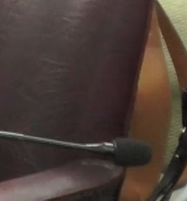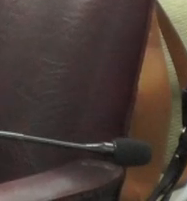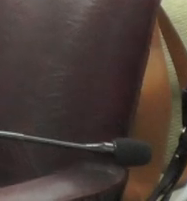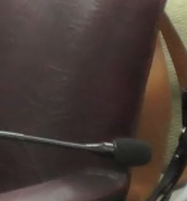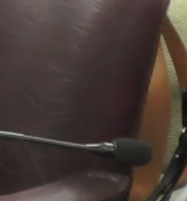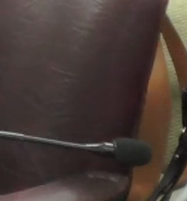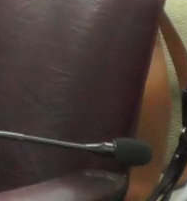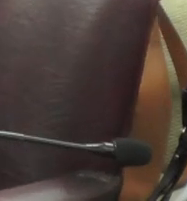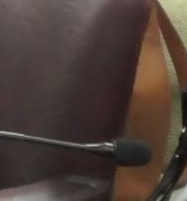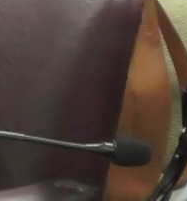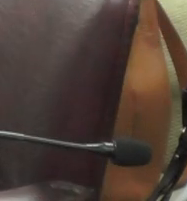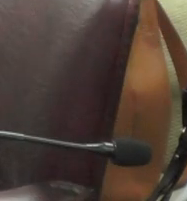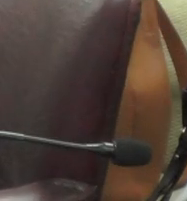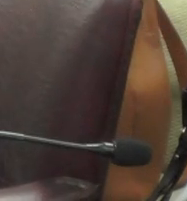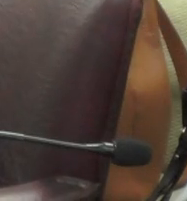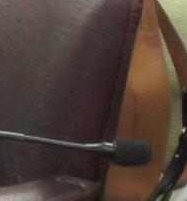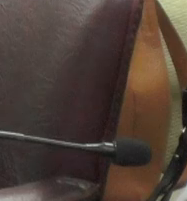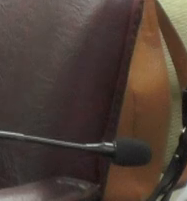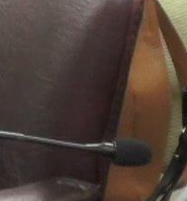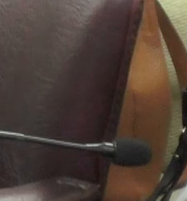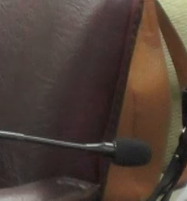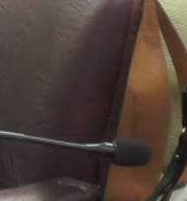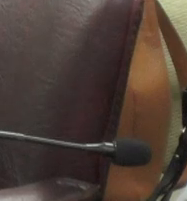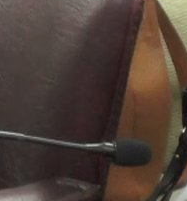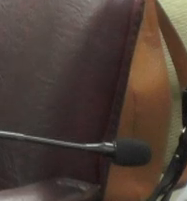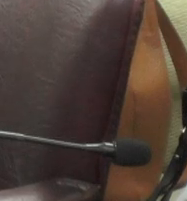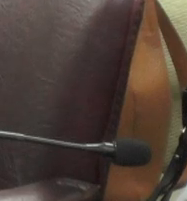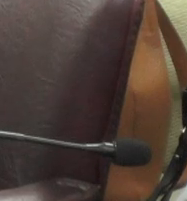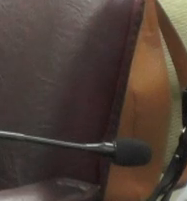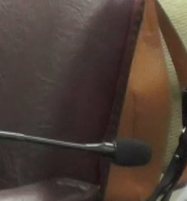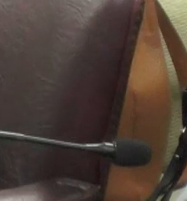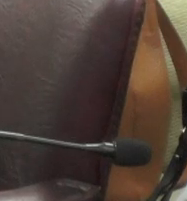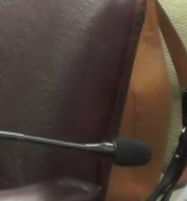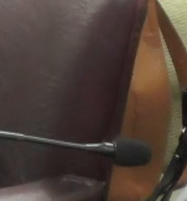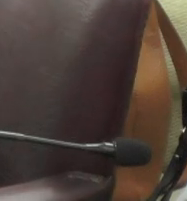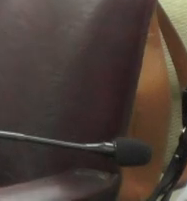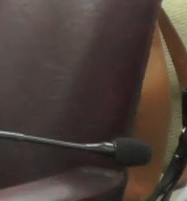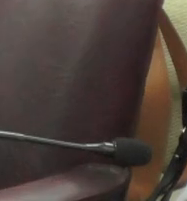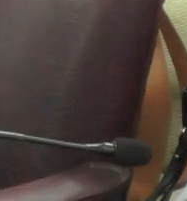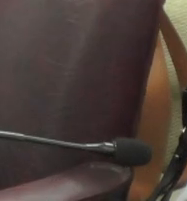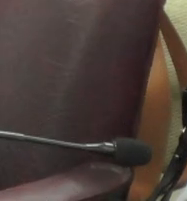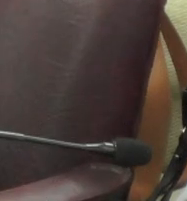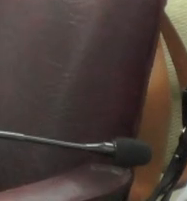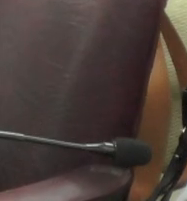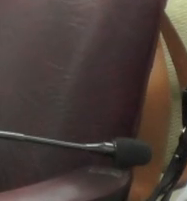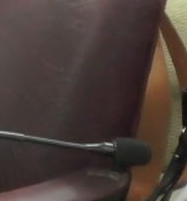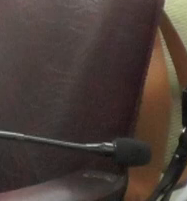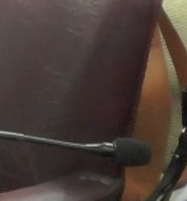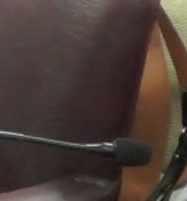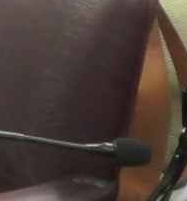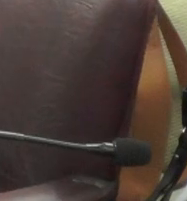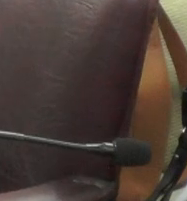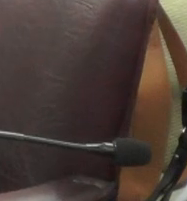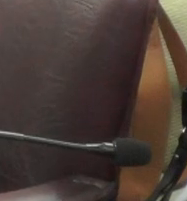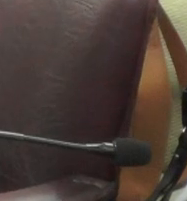se dedicaron a atacar la marcha con datos totalmente falsos, como por ejemplo, que las universidades estaban inflando la cantidad de estudiantes, cosa que